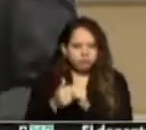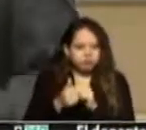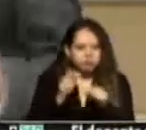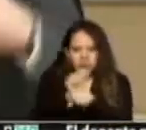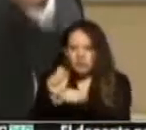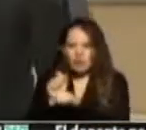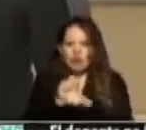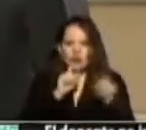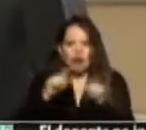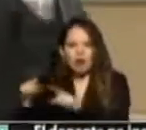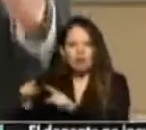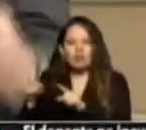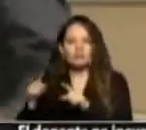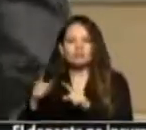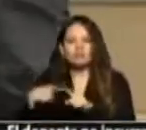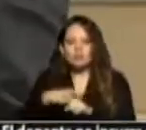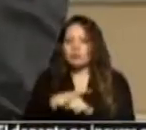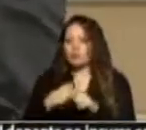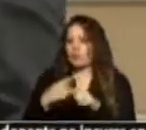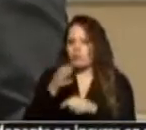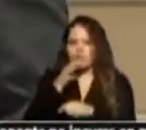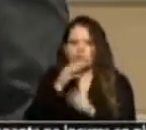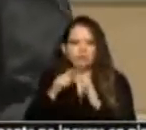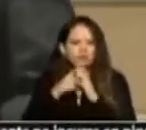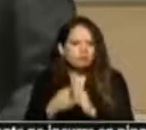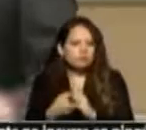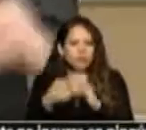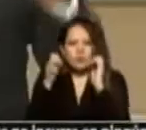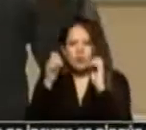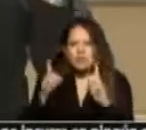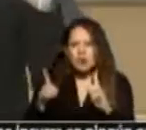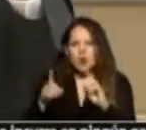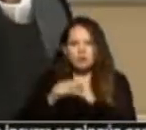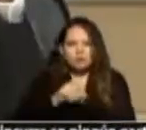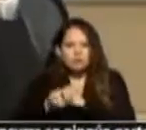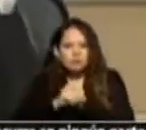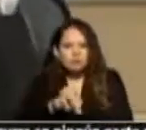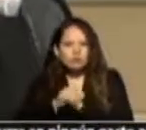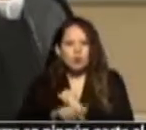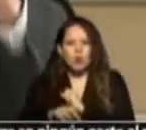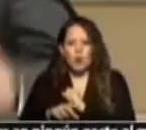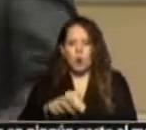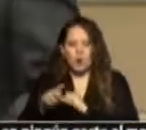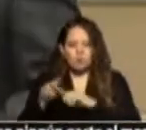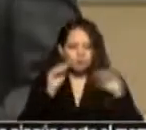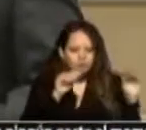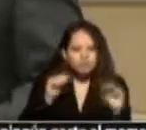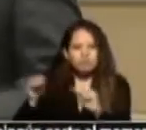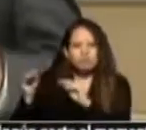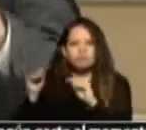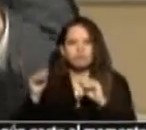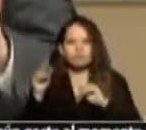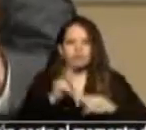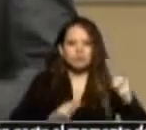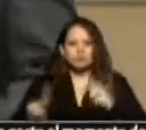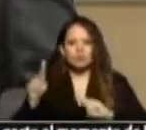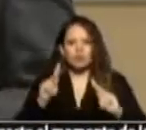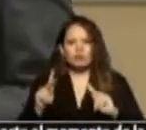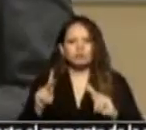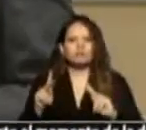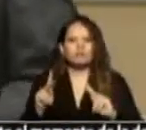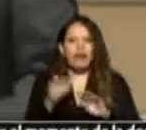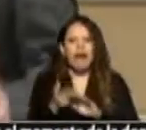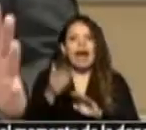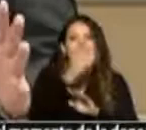la campaña de educación, de información al público y vamos a hacer algunos simulacros también previo a que